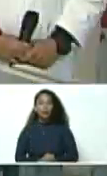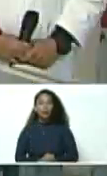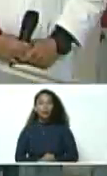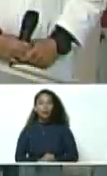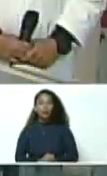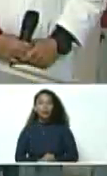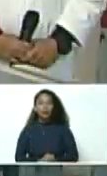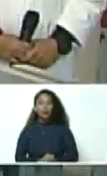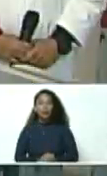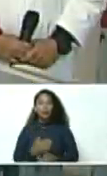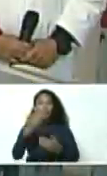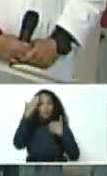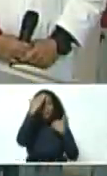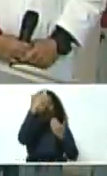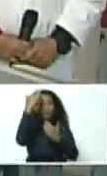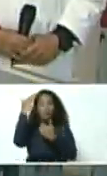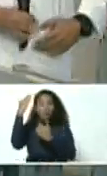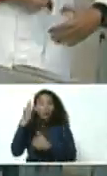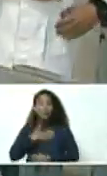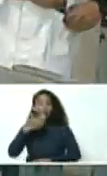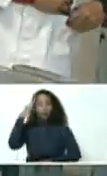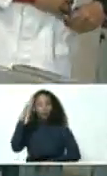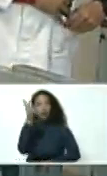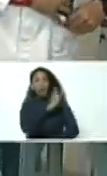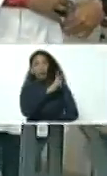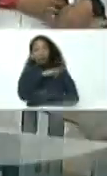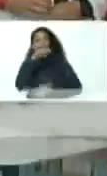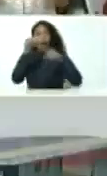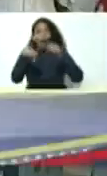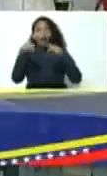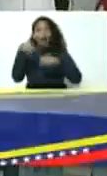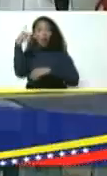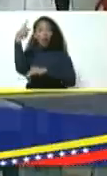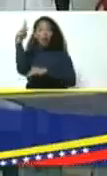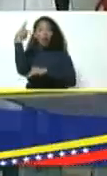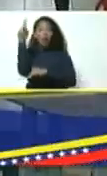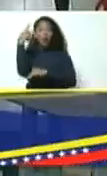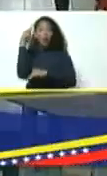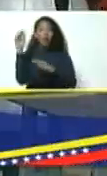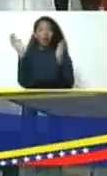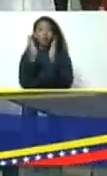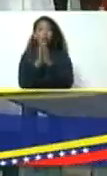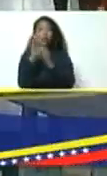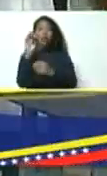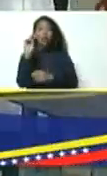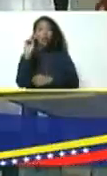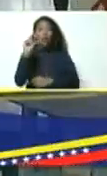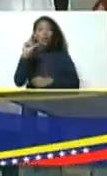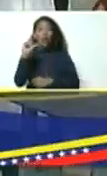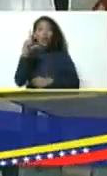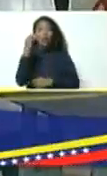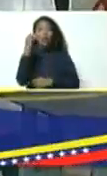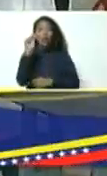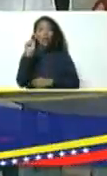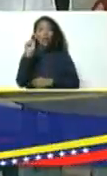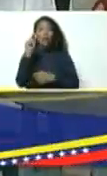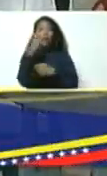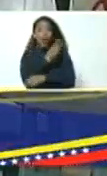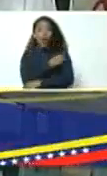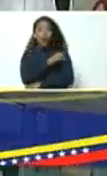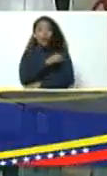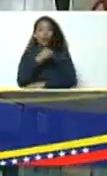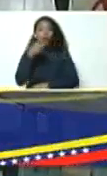Un saludo, mi comandante en jefe, desde aquí, desde la parroquia Santa Rosalía, desde el Hospital